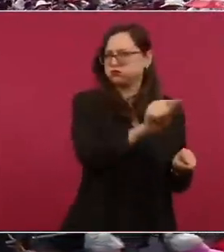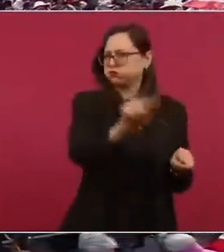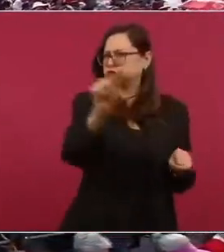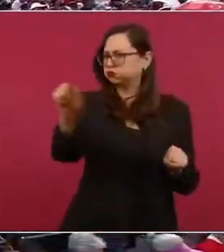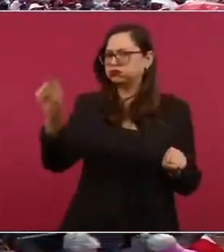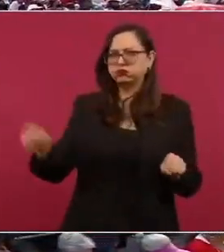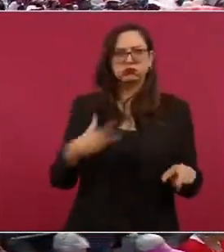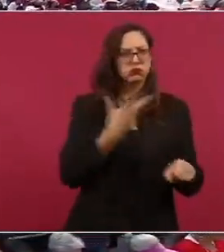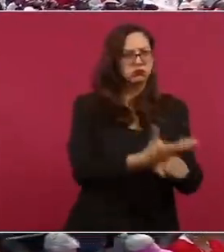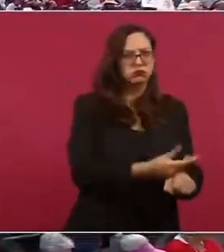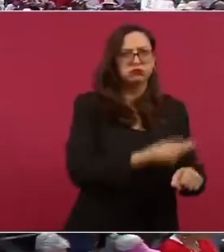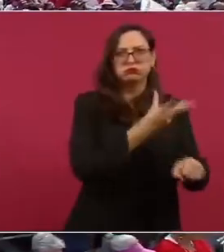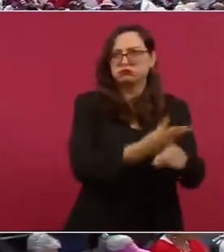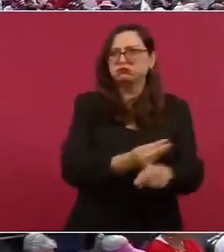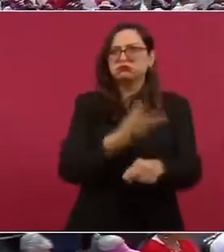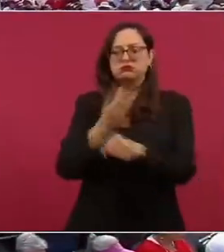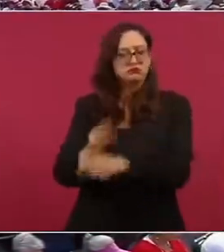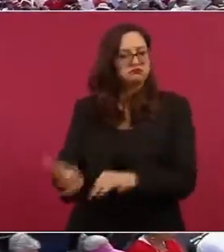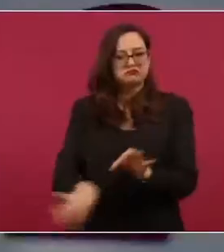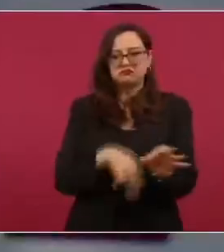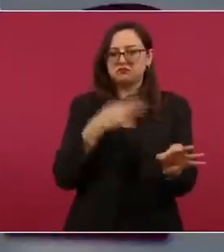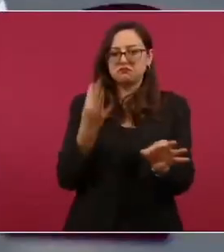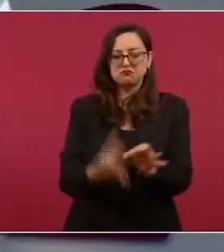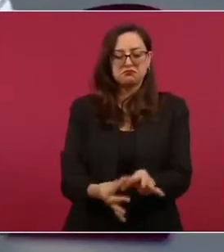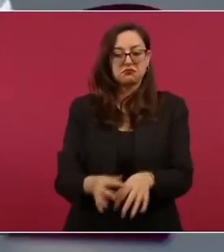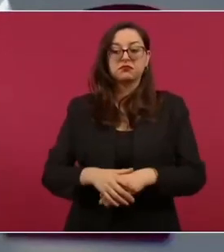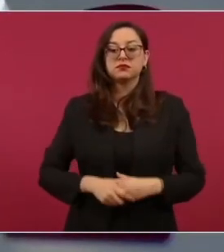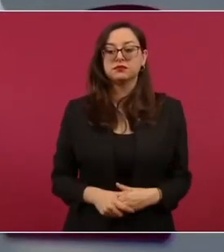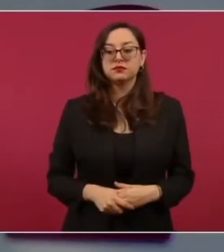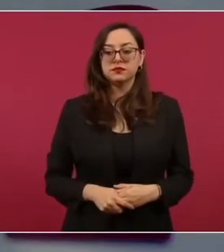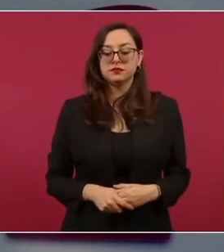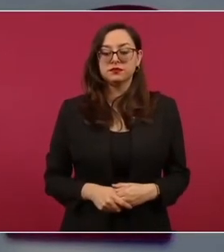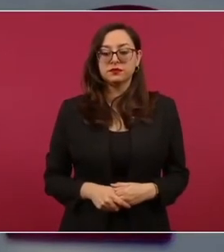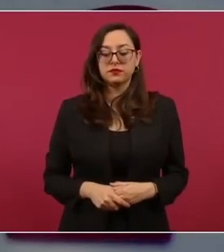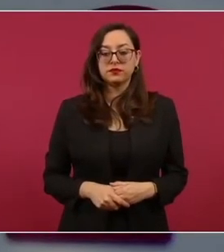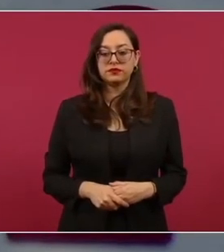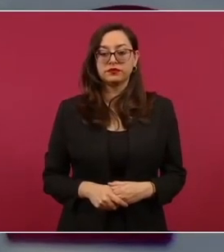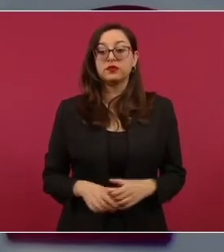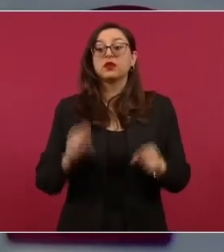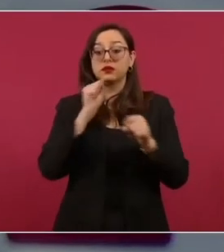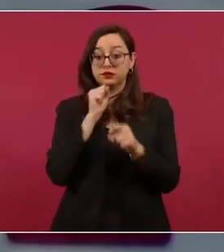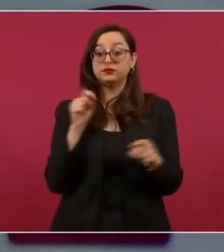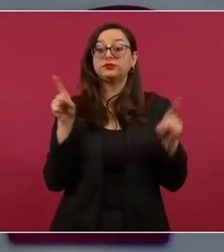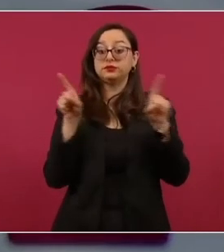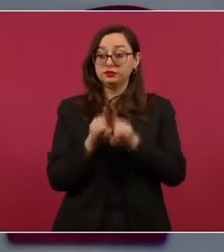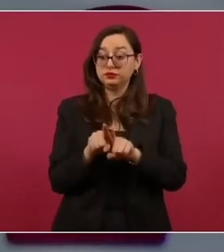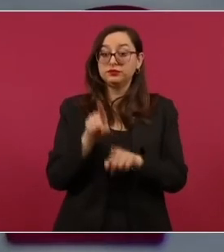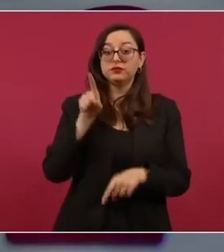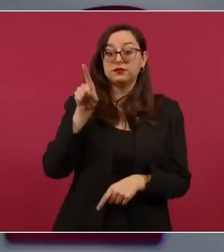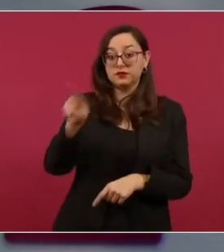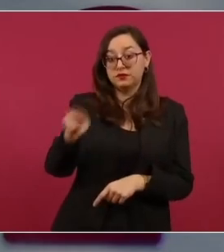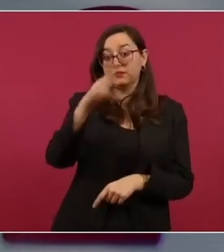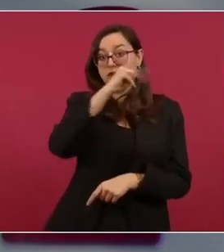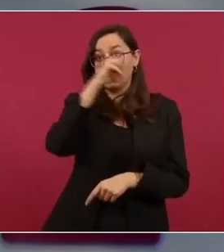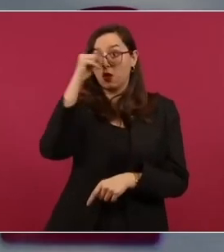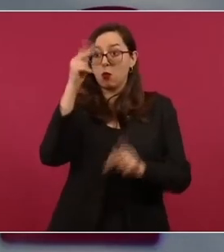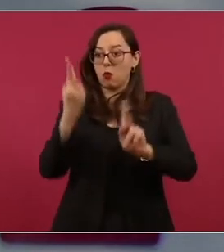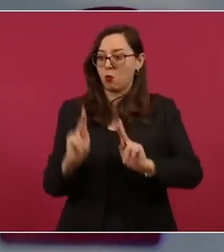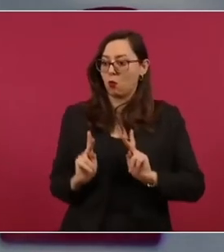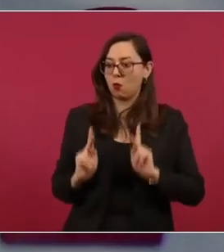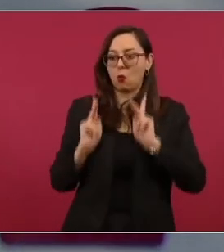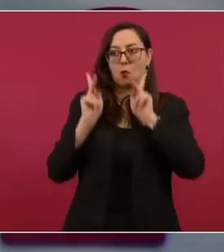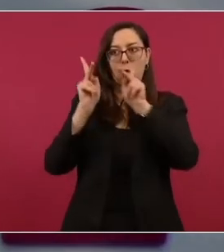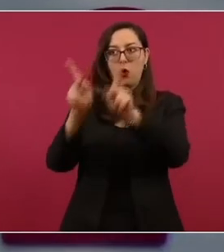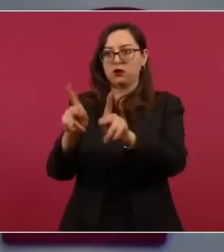terminaron o están en proceso de construcción los puentes de Ruiz en Nayarit y